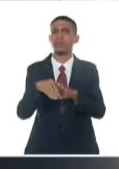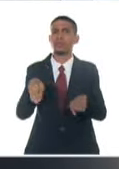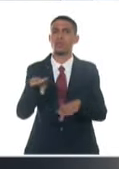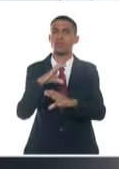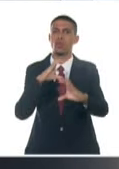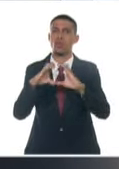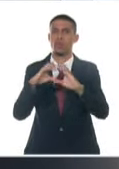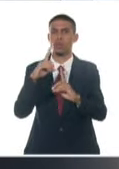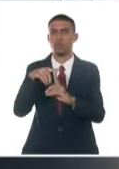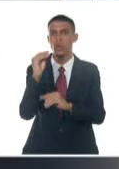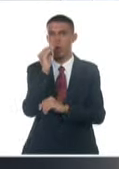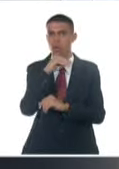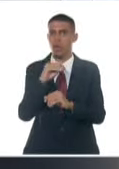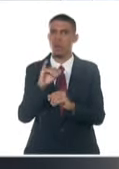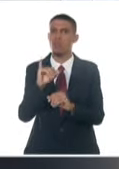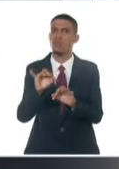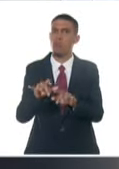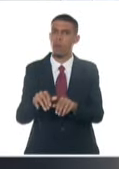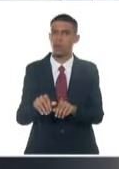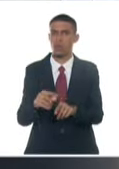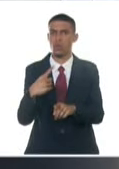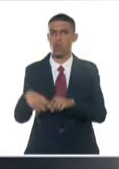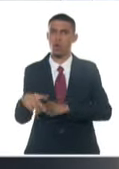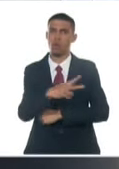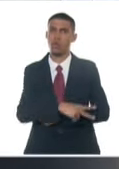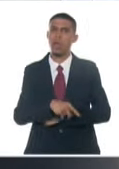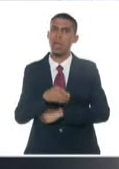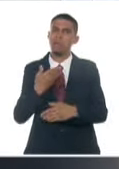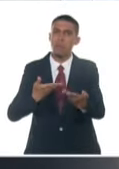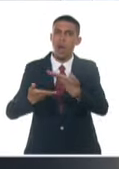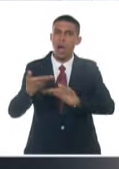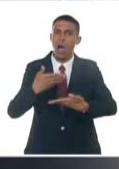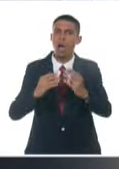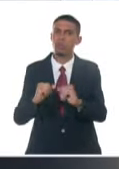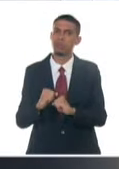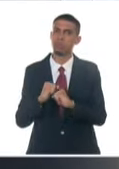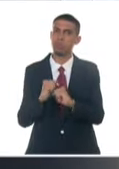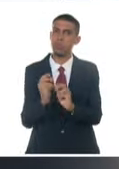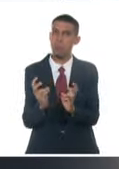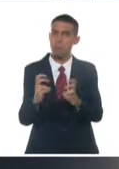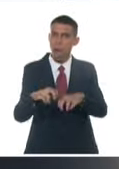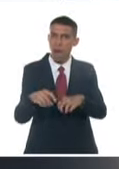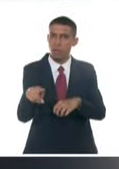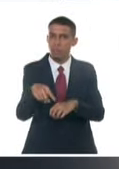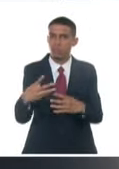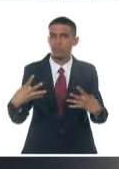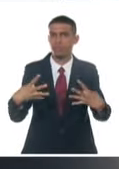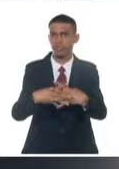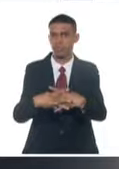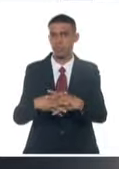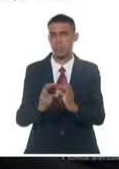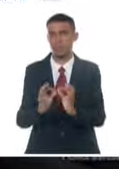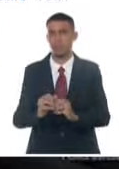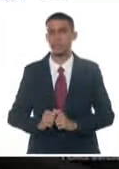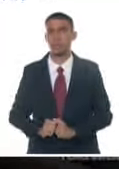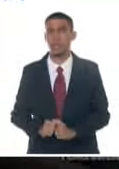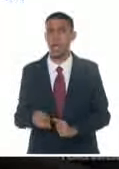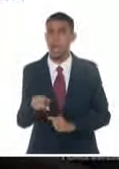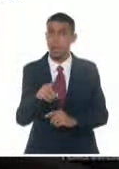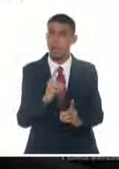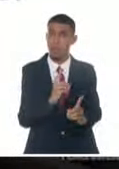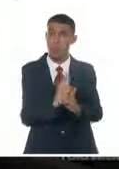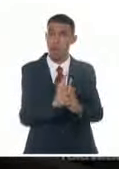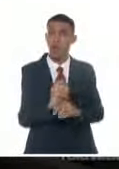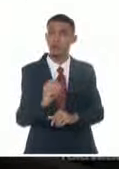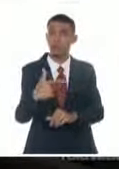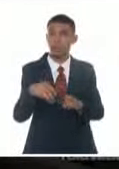Tecnología de la Información, Meizam Abedi, para intercambiar sobre el fortalecimiento de la colaboración en ese sector. En el encuentro, el vicetitular